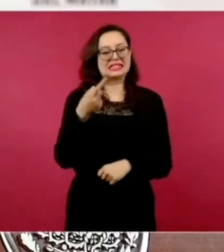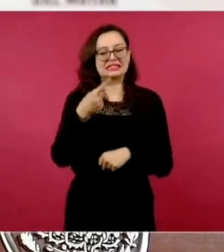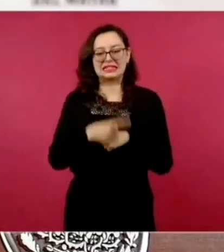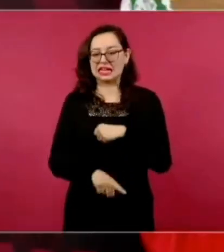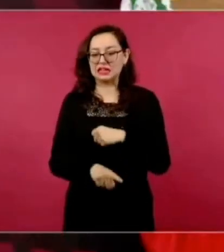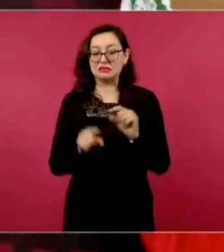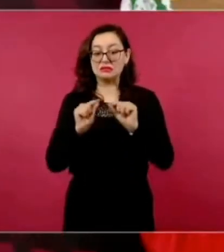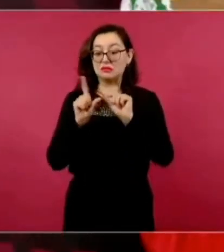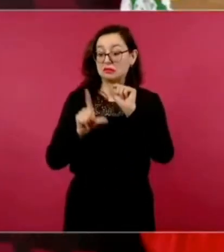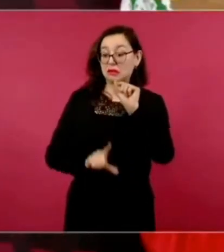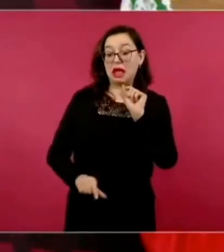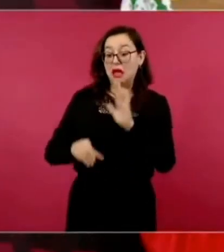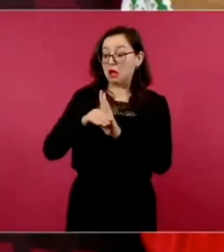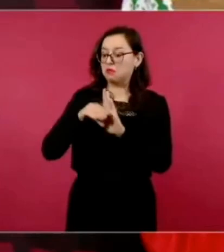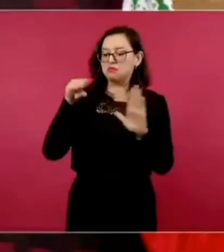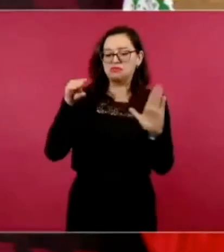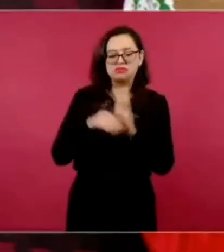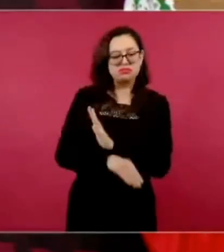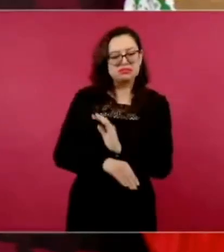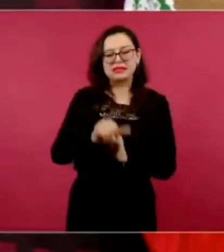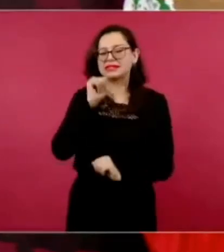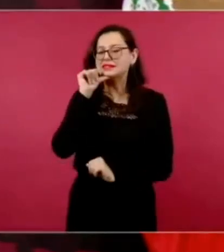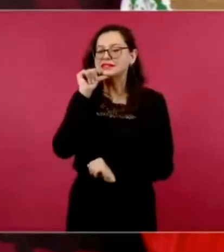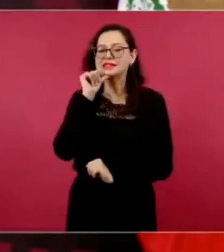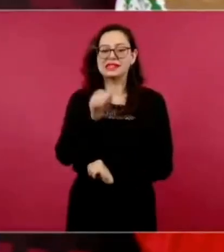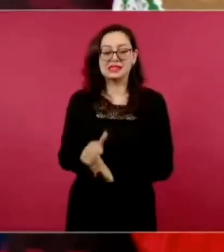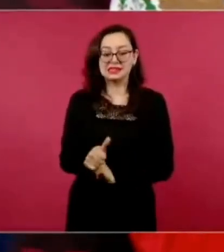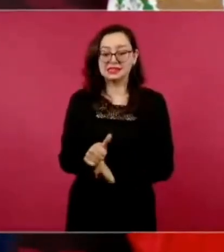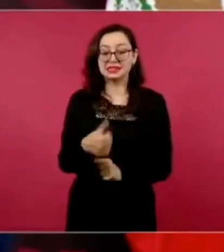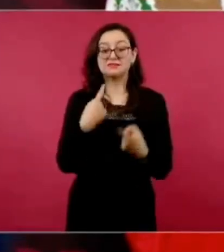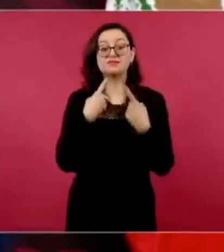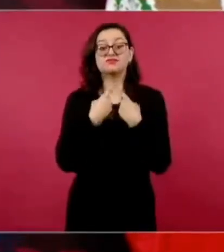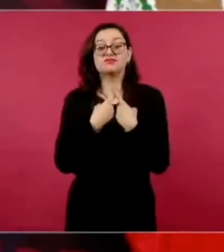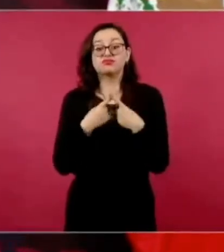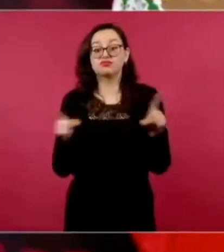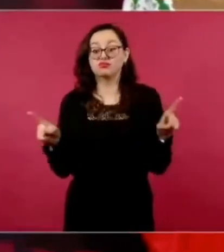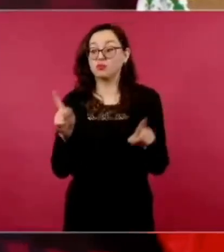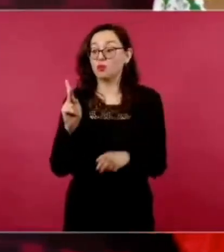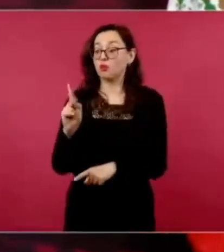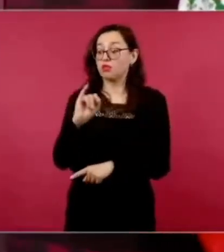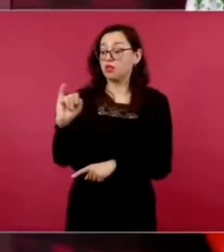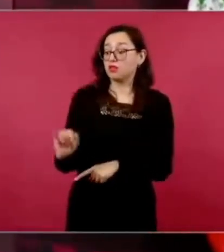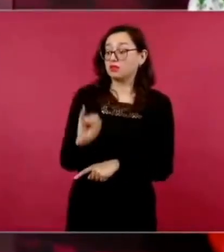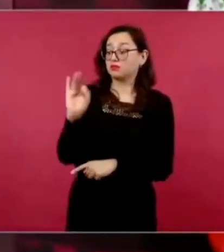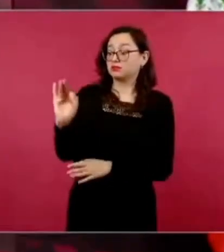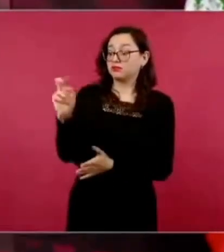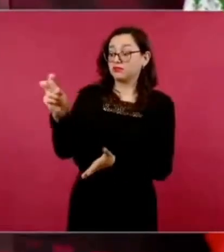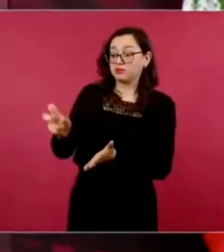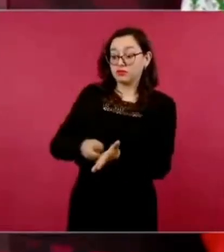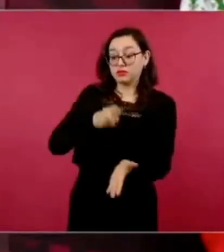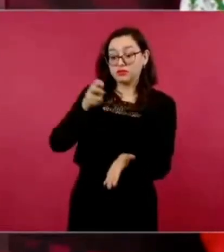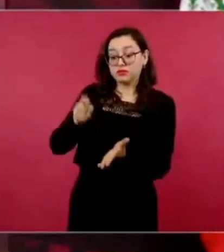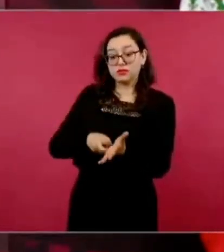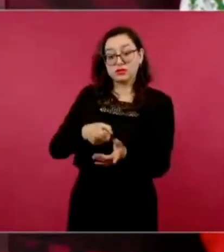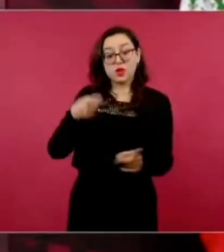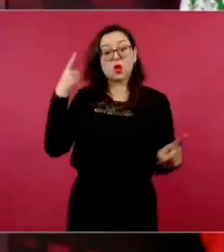contrario, es para que se imparta justicia en